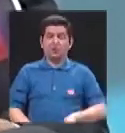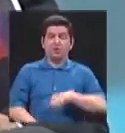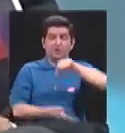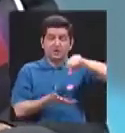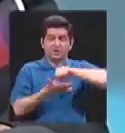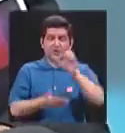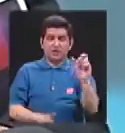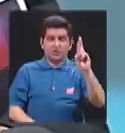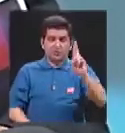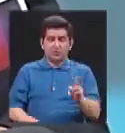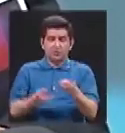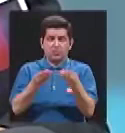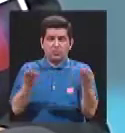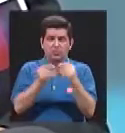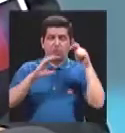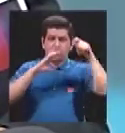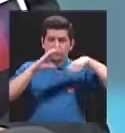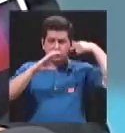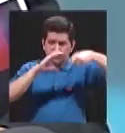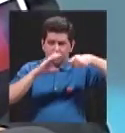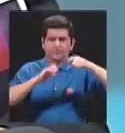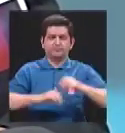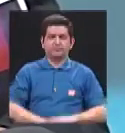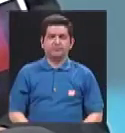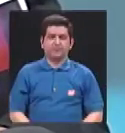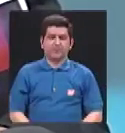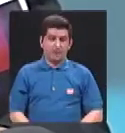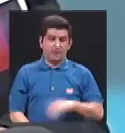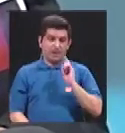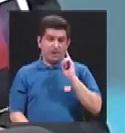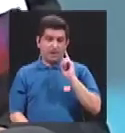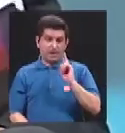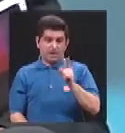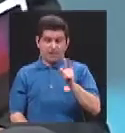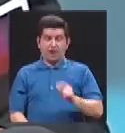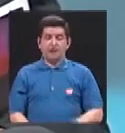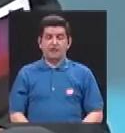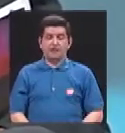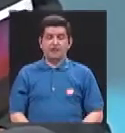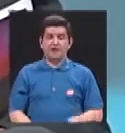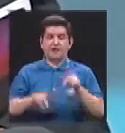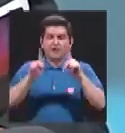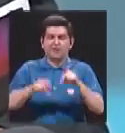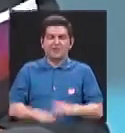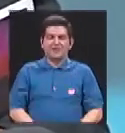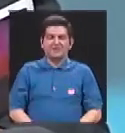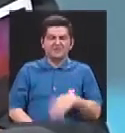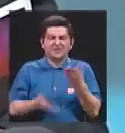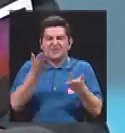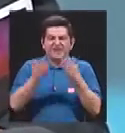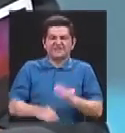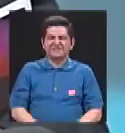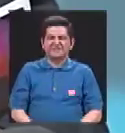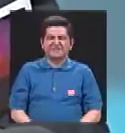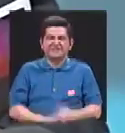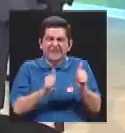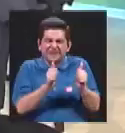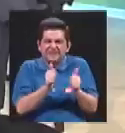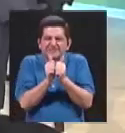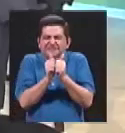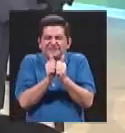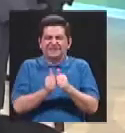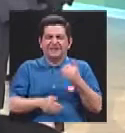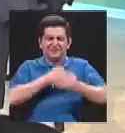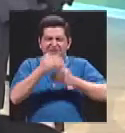es hoy el Centro Costarricense de Producción Cinematográfica, con sus compinches, por decirlo de